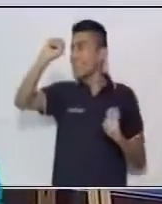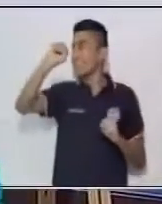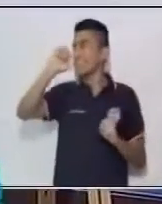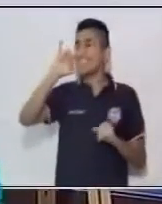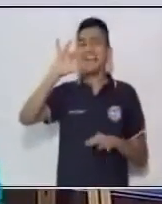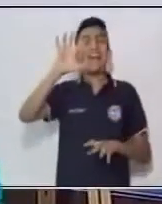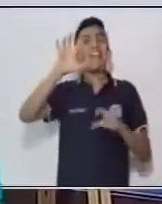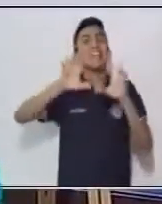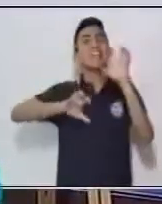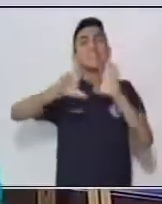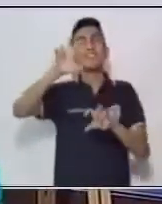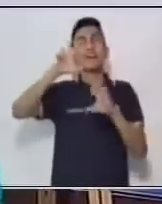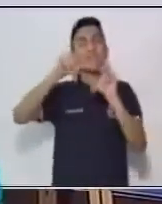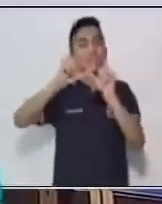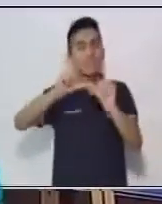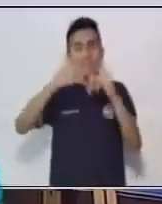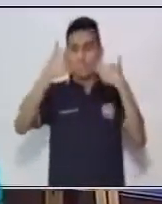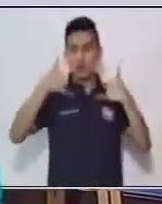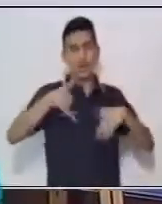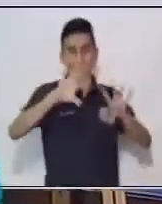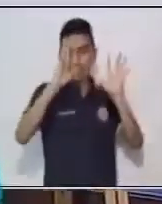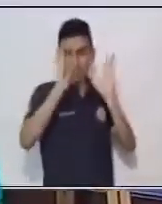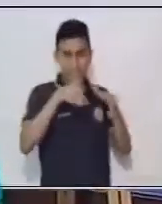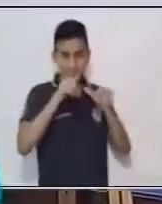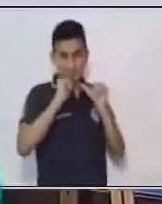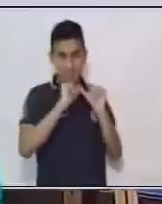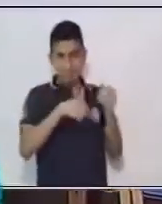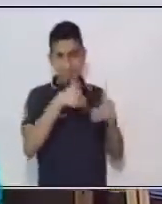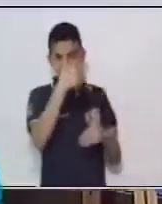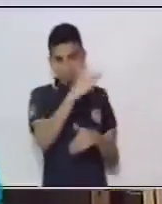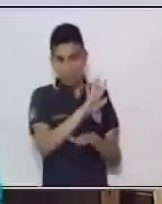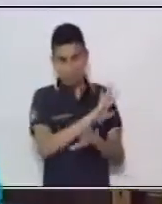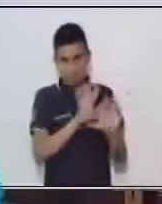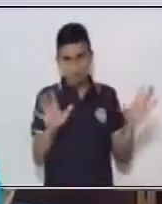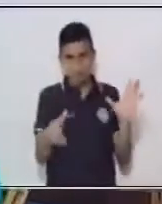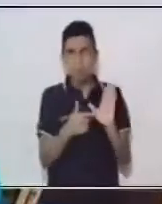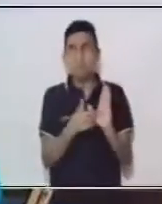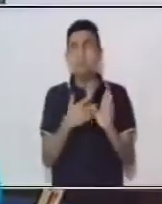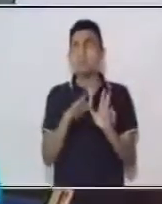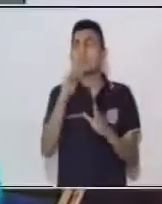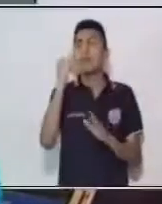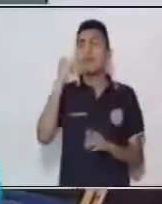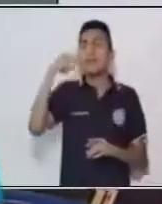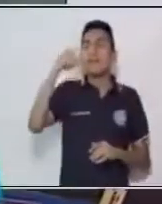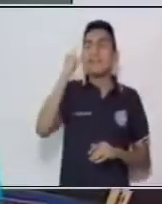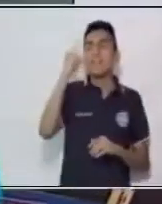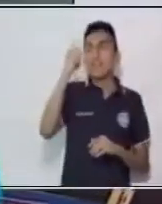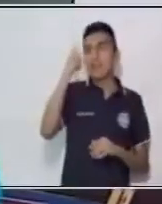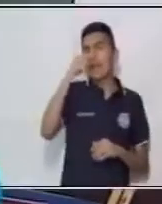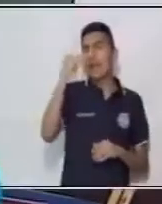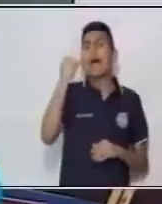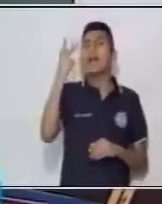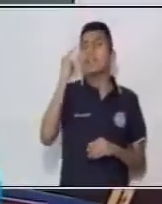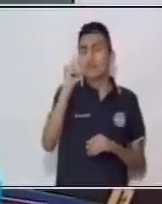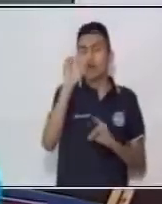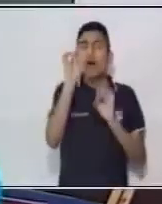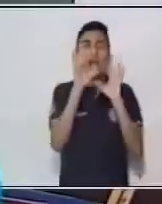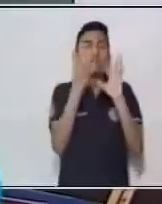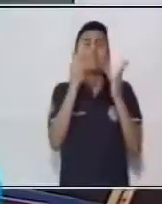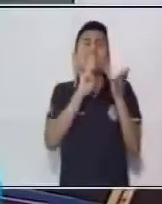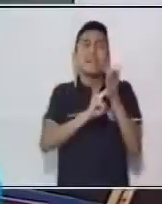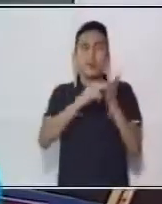dinosaurio todavía estará allí, una posibilidad. Entonces el indicativo es algo seguro de lo que se está